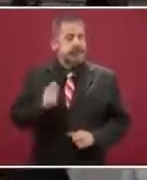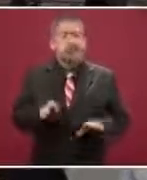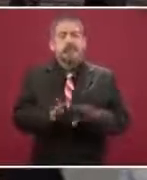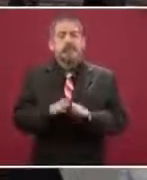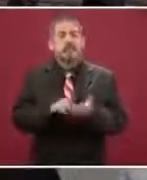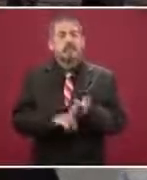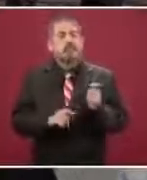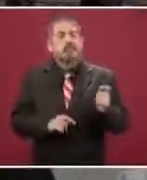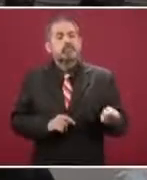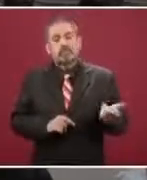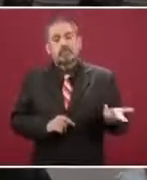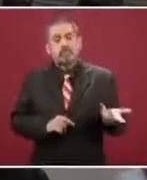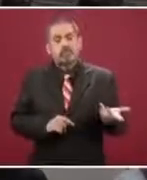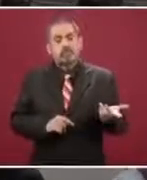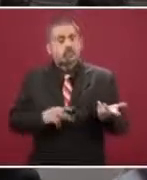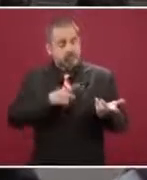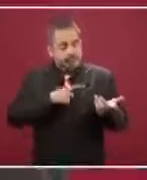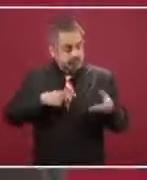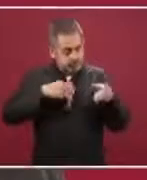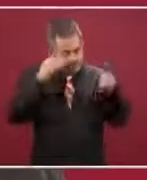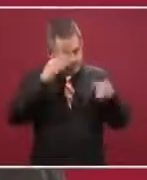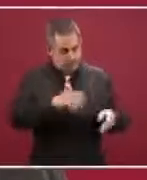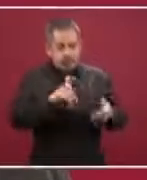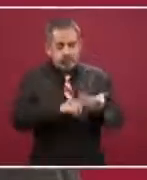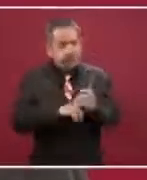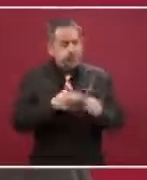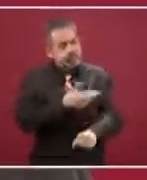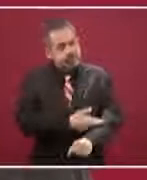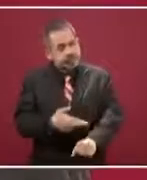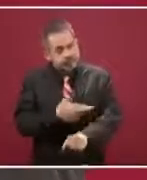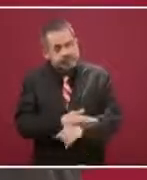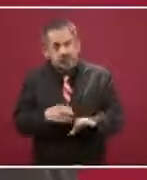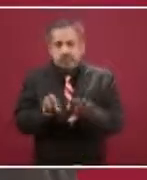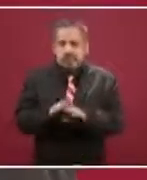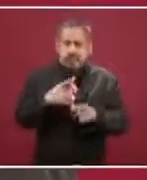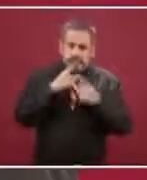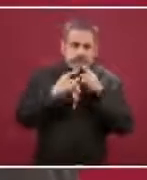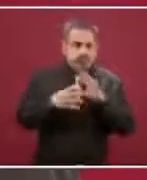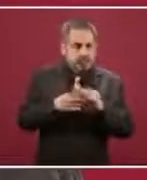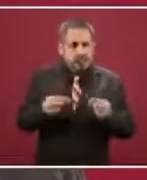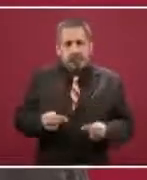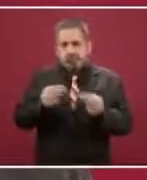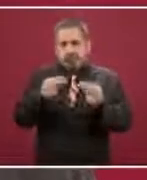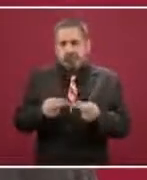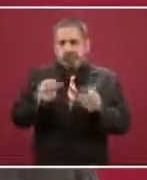que se apliquen haciendo negocios